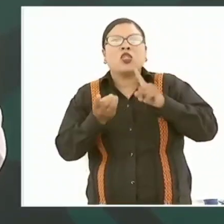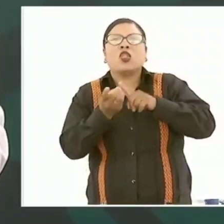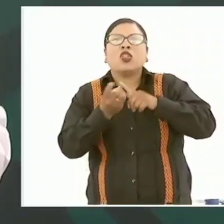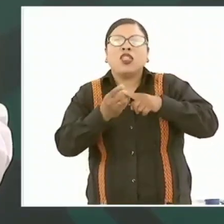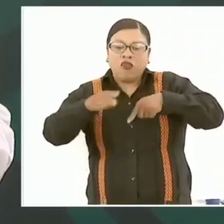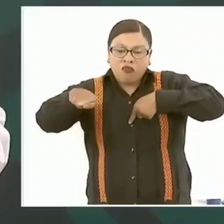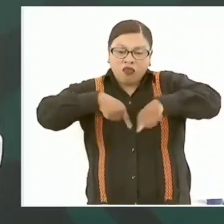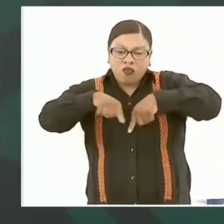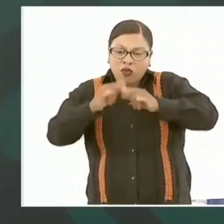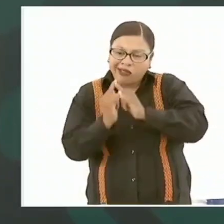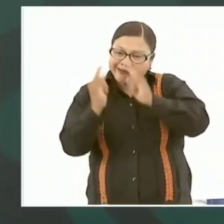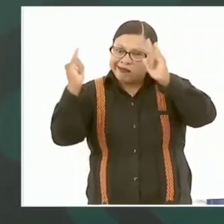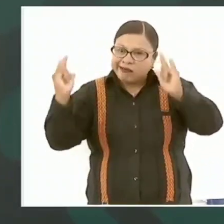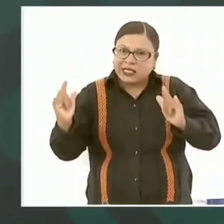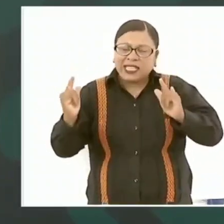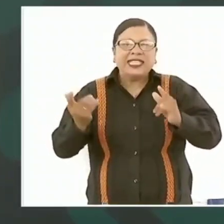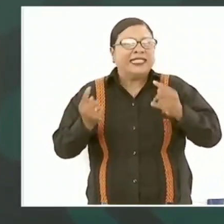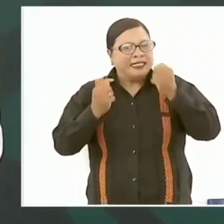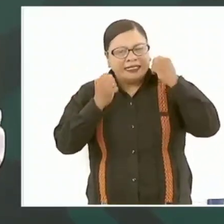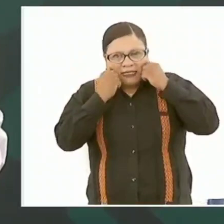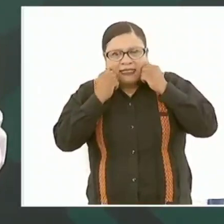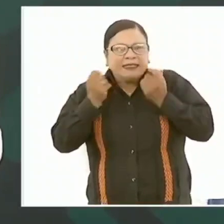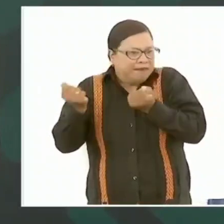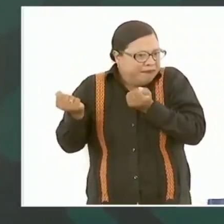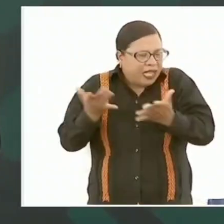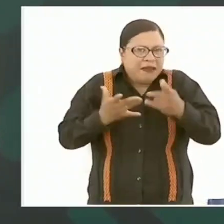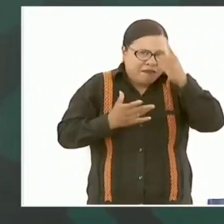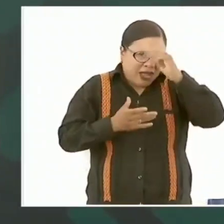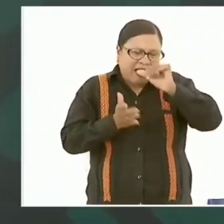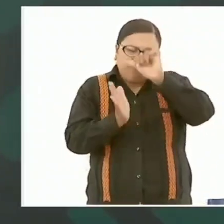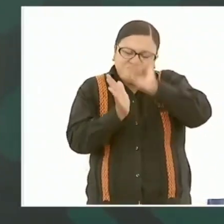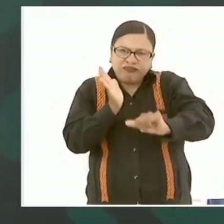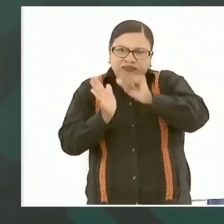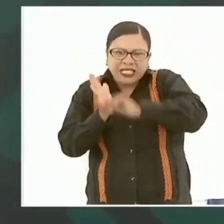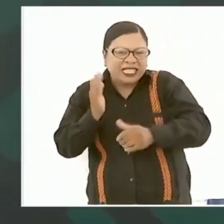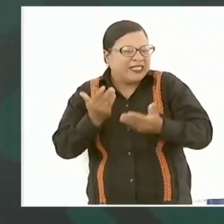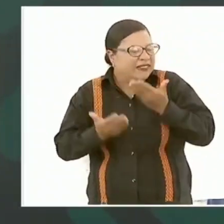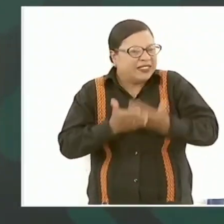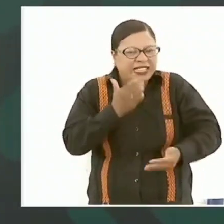fútbol, en un quirófano móvil, con falta de insumos,